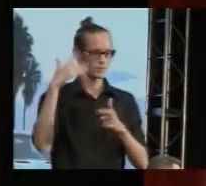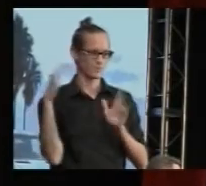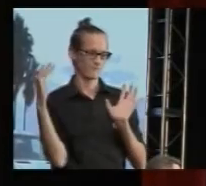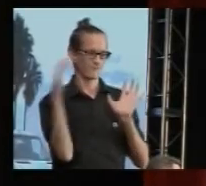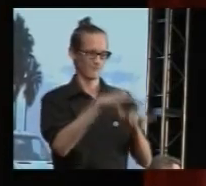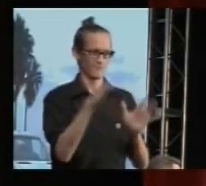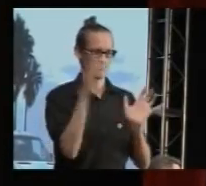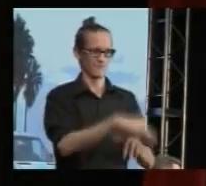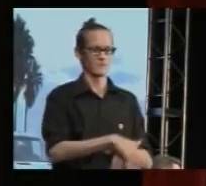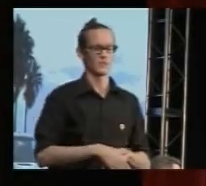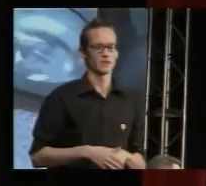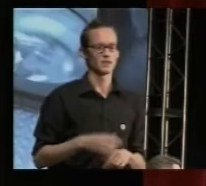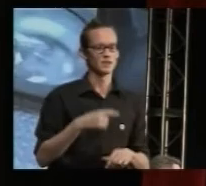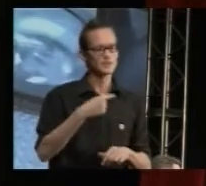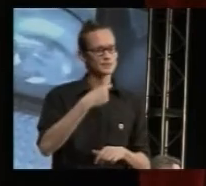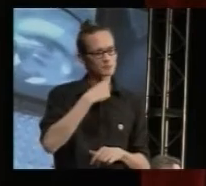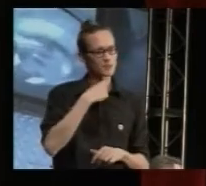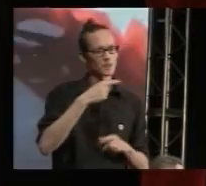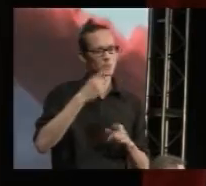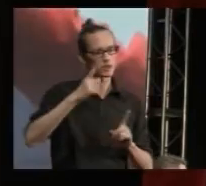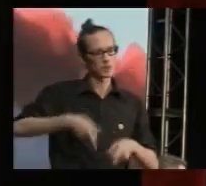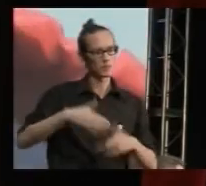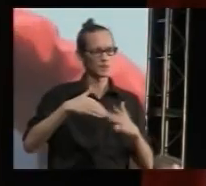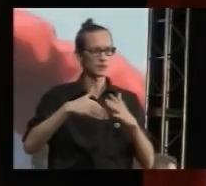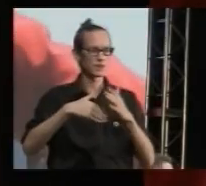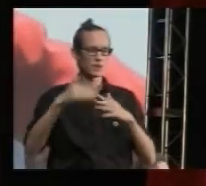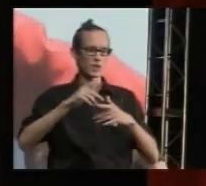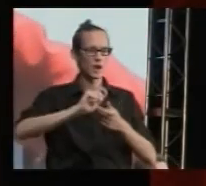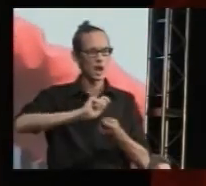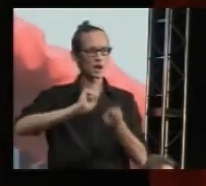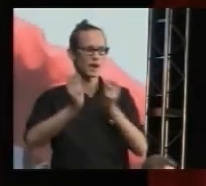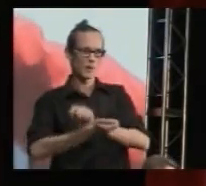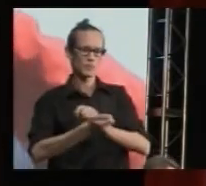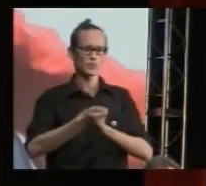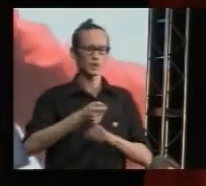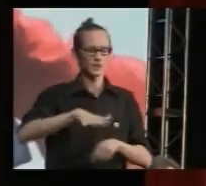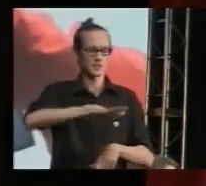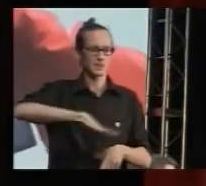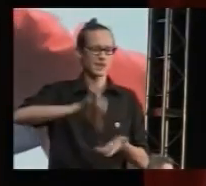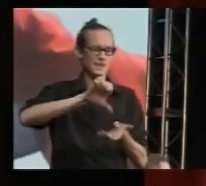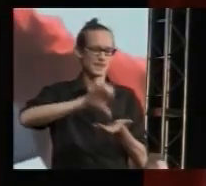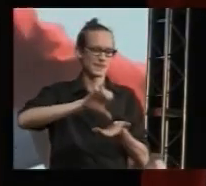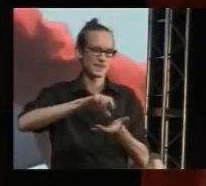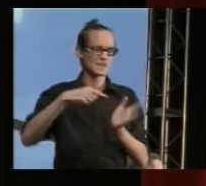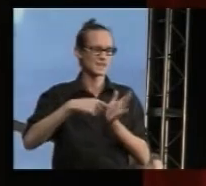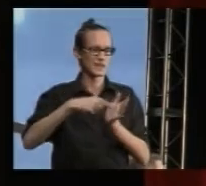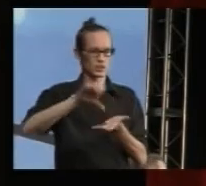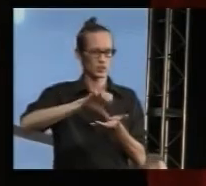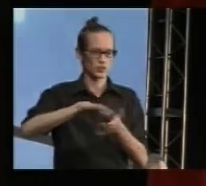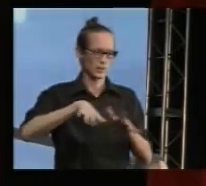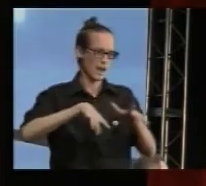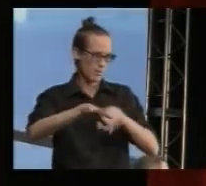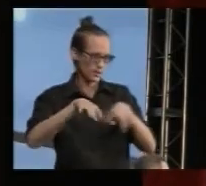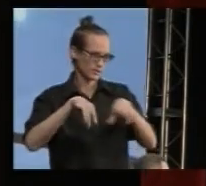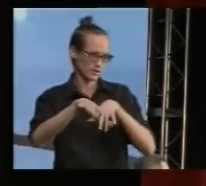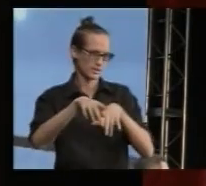pronto a adjudicar la obra de remodelación de todo el casco céntrico. La peatonal